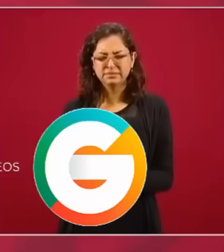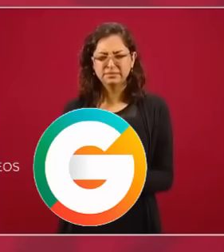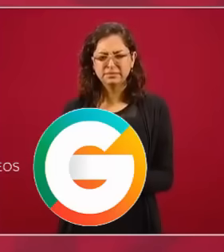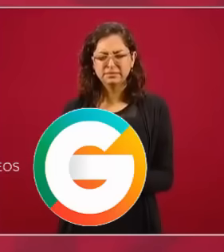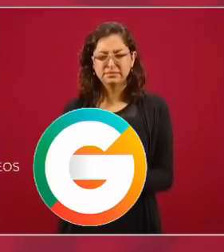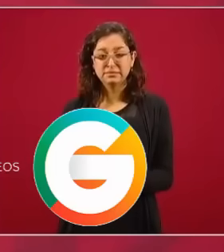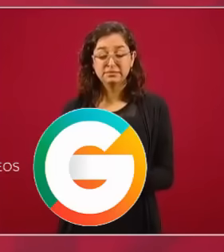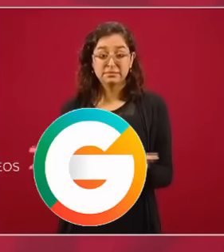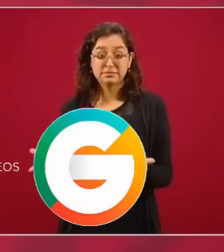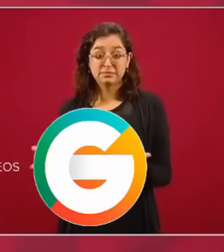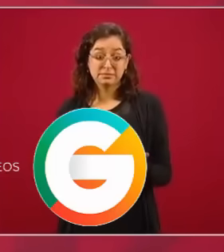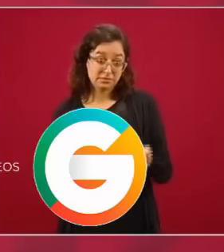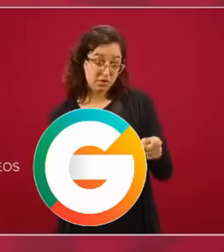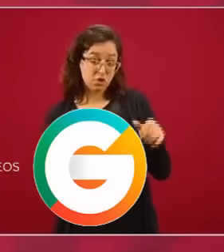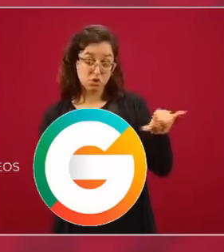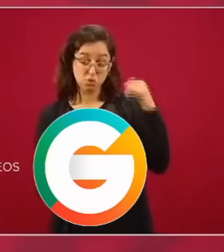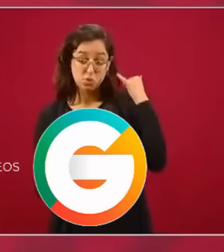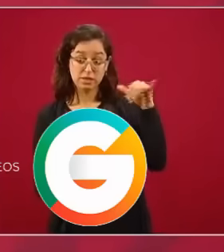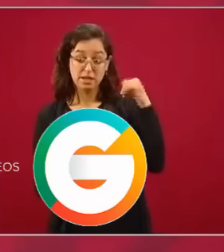Cambio de Yucatán,